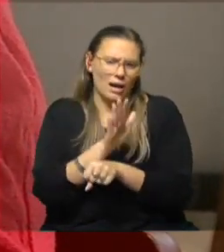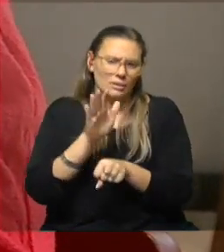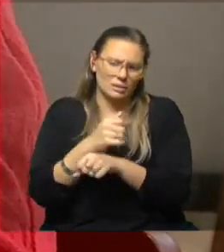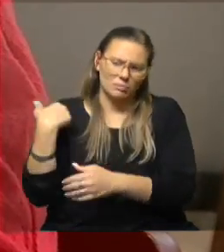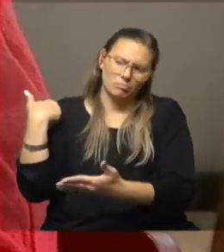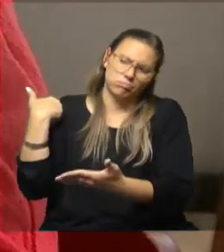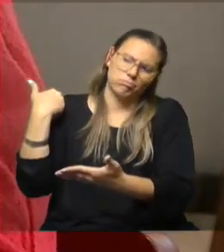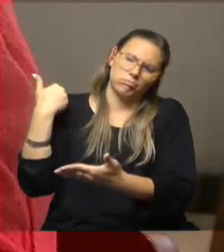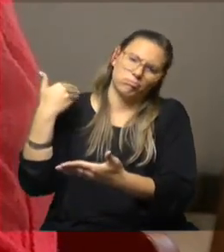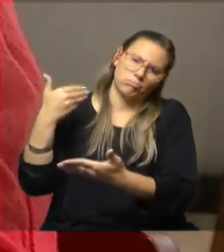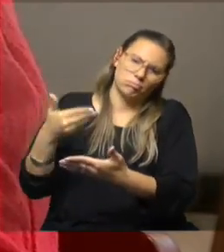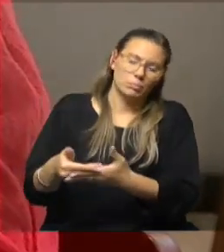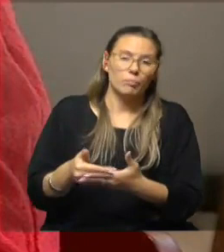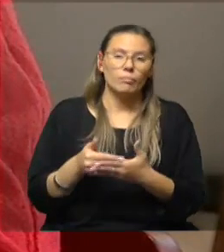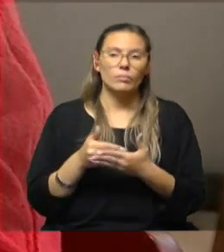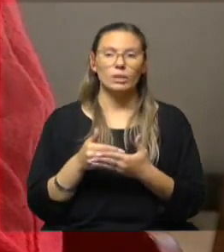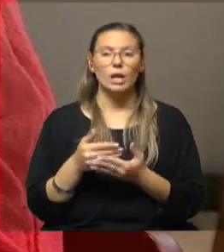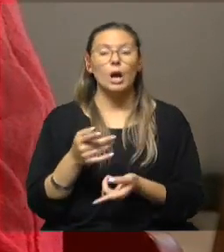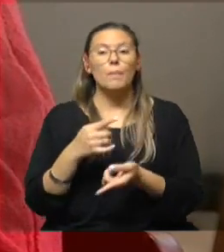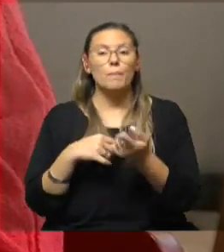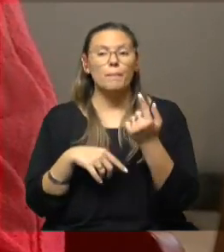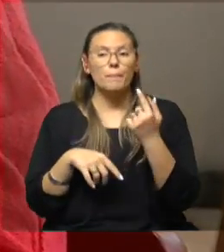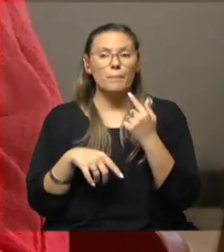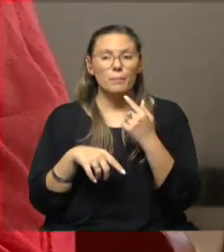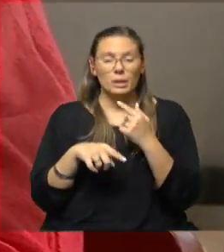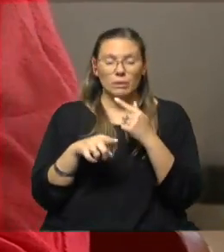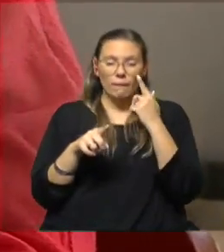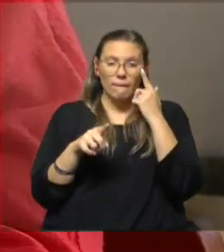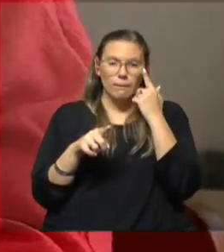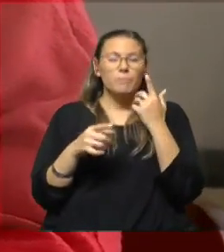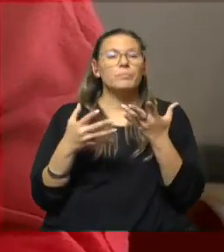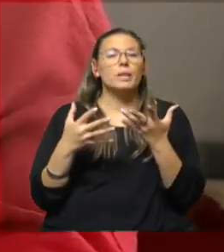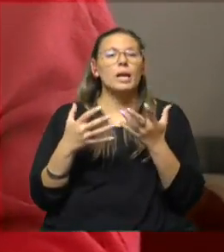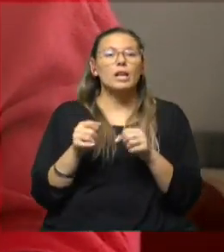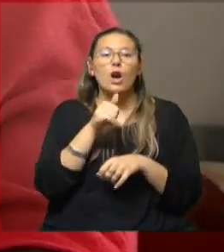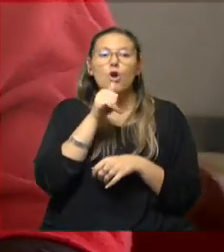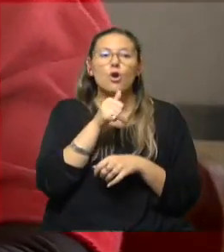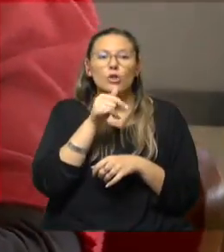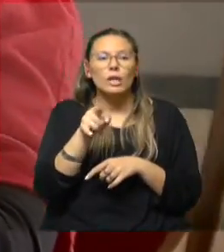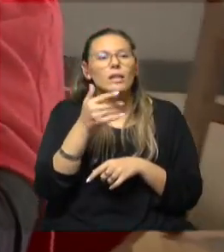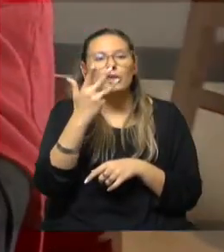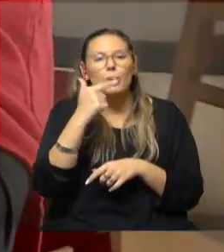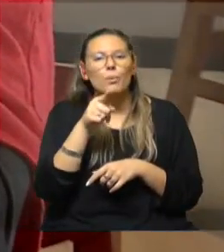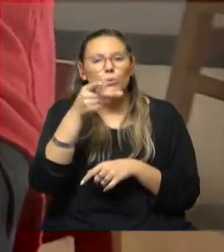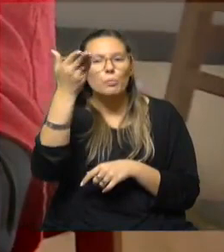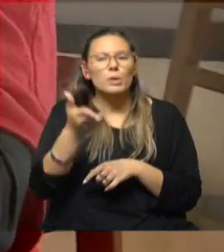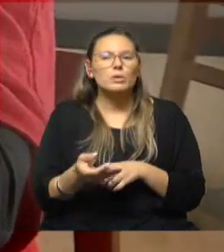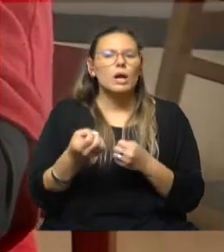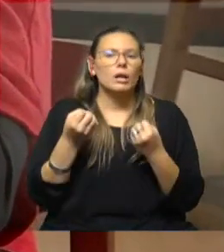trayectoria impresionante, pero que, si querés, nos podés contar lo que te gustó de tu